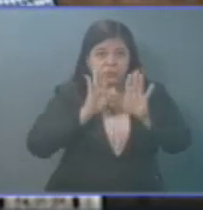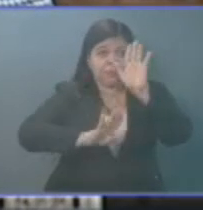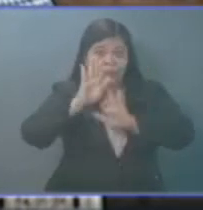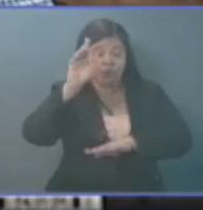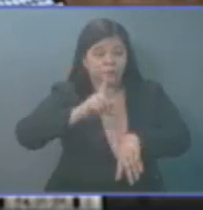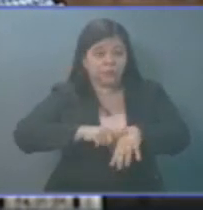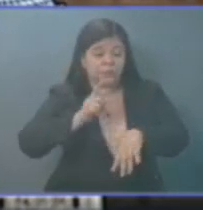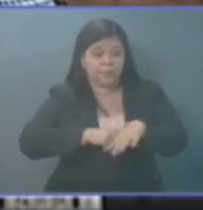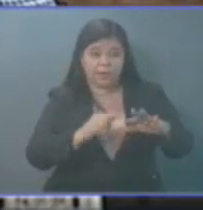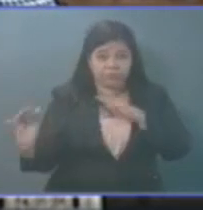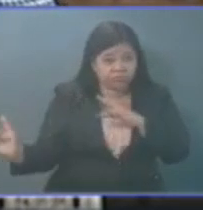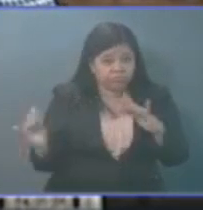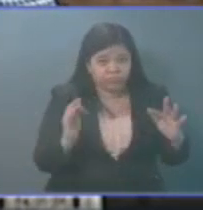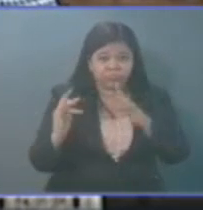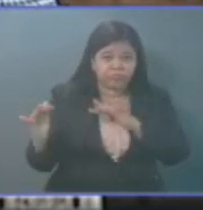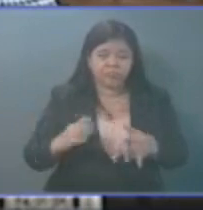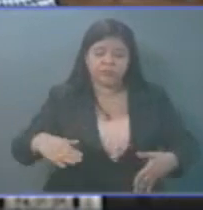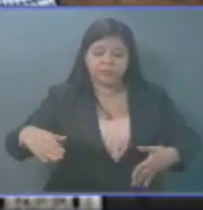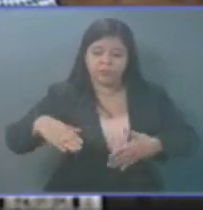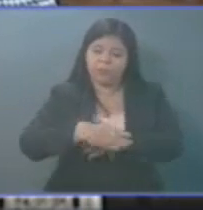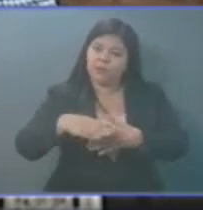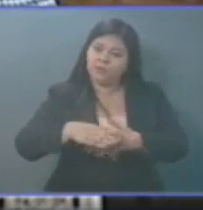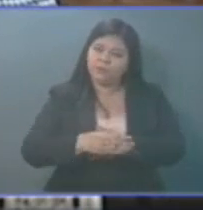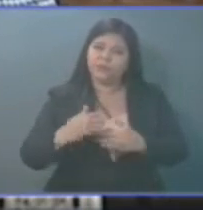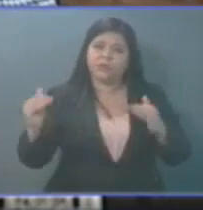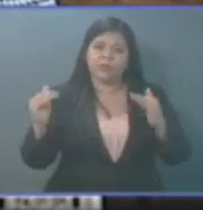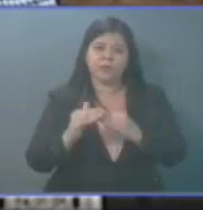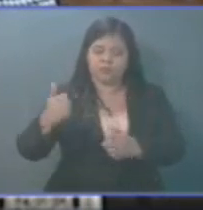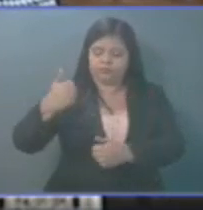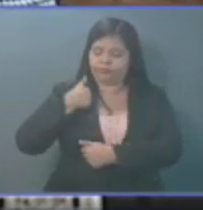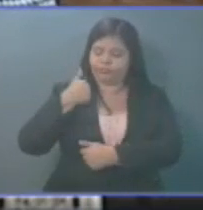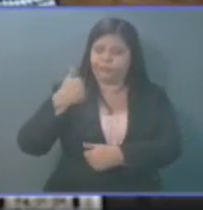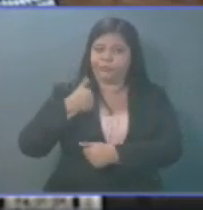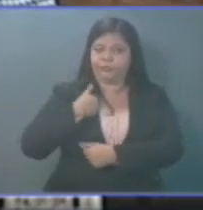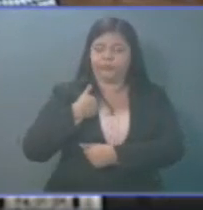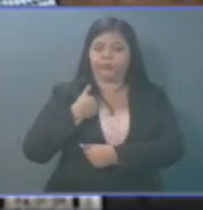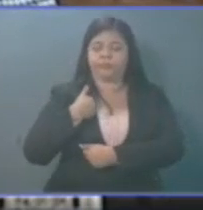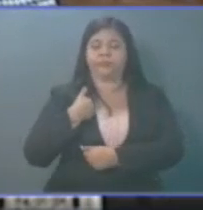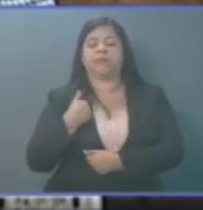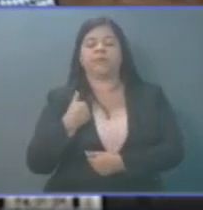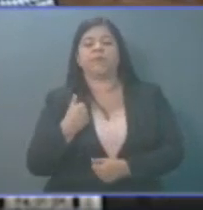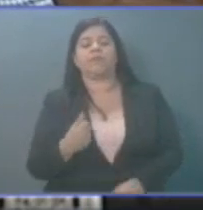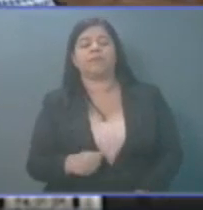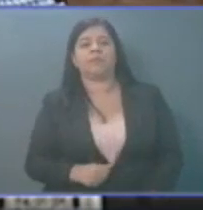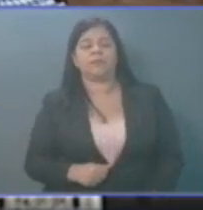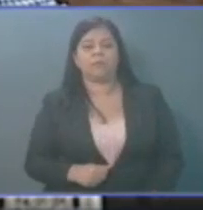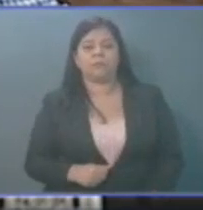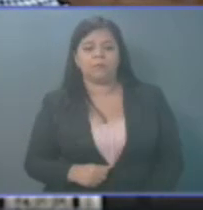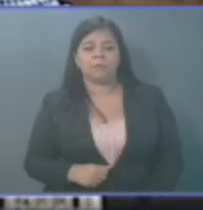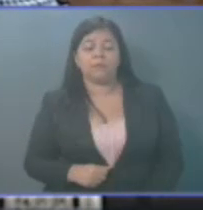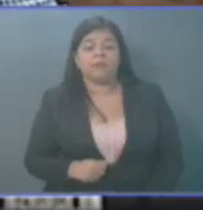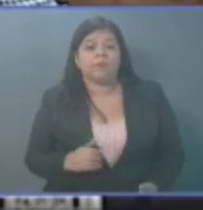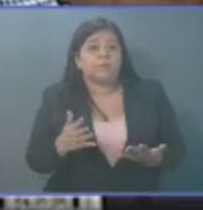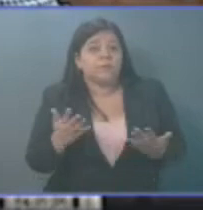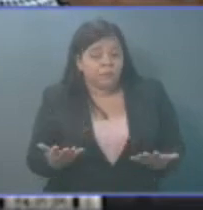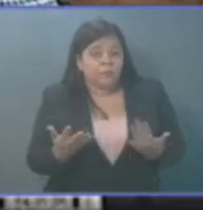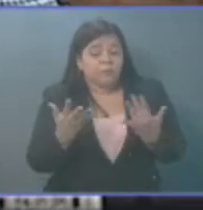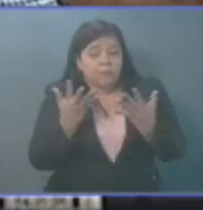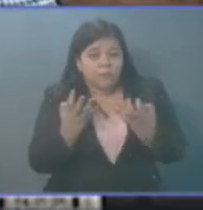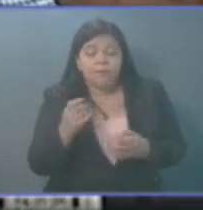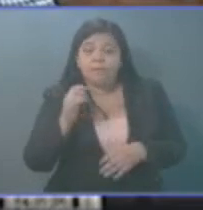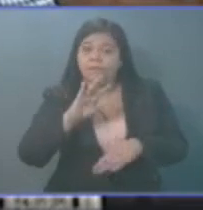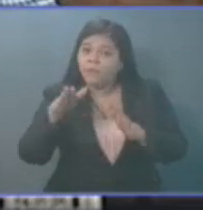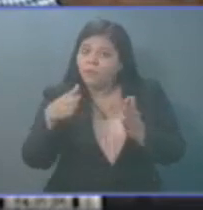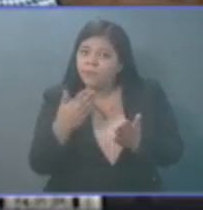Armada y excombatientes del Frente Farabundo Martí para la Liberación Nacional, buscando en todo momento